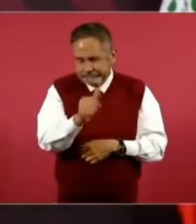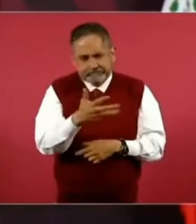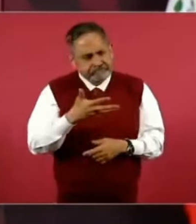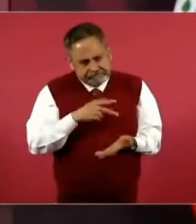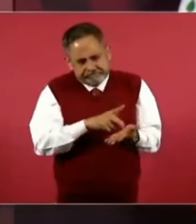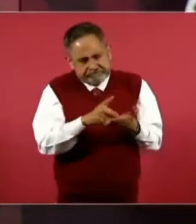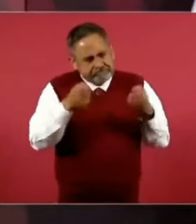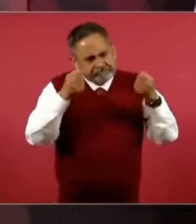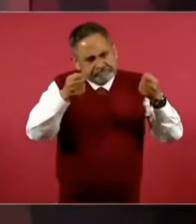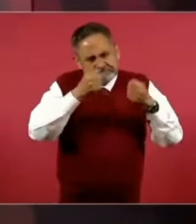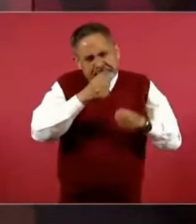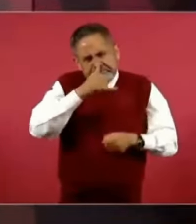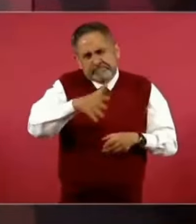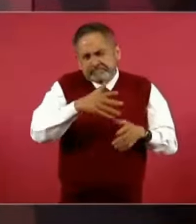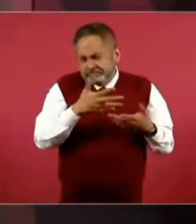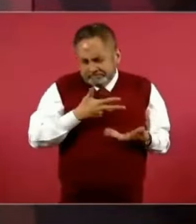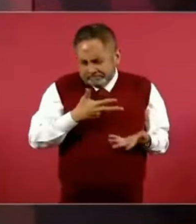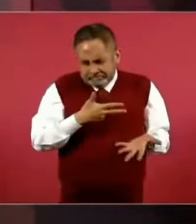derecho.